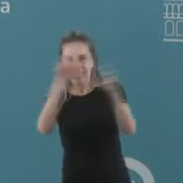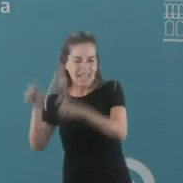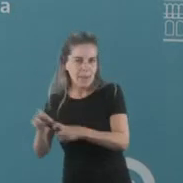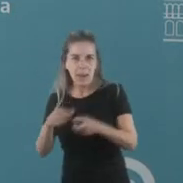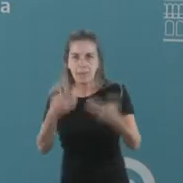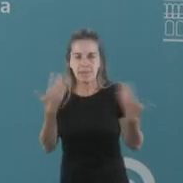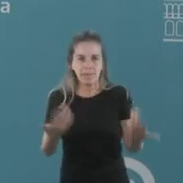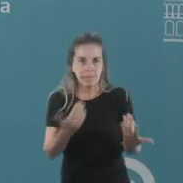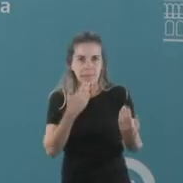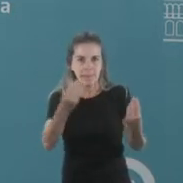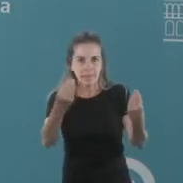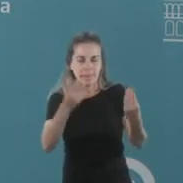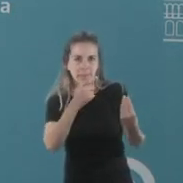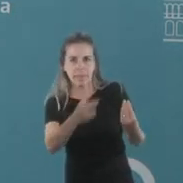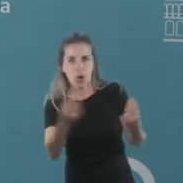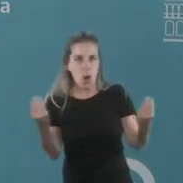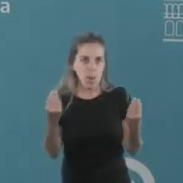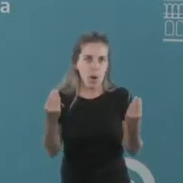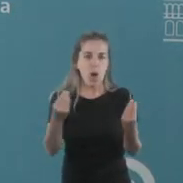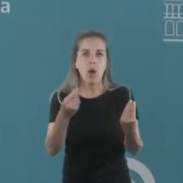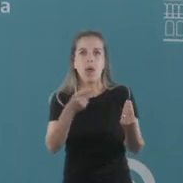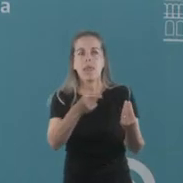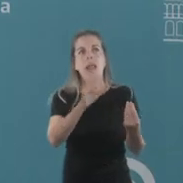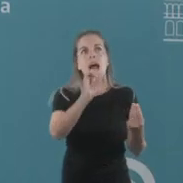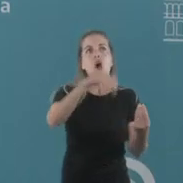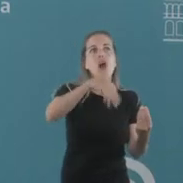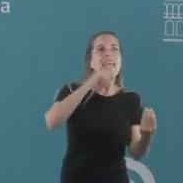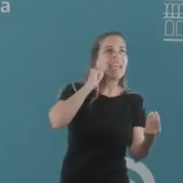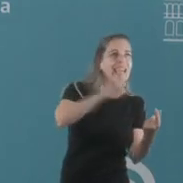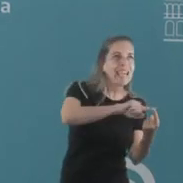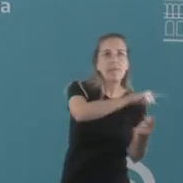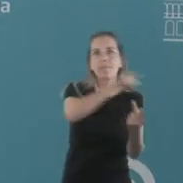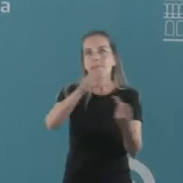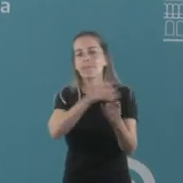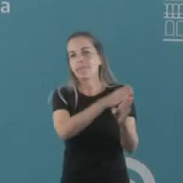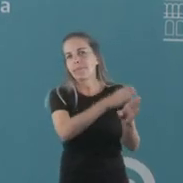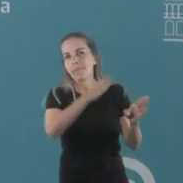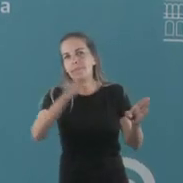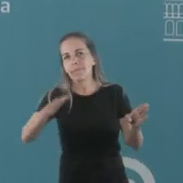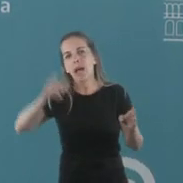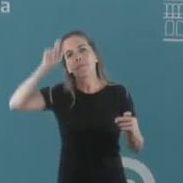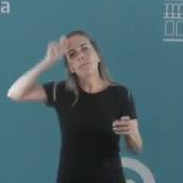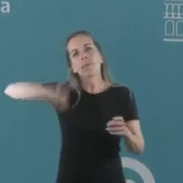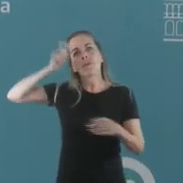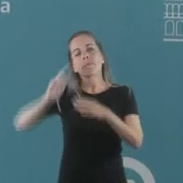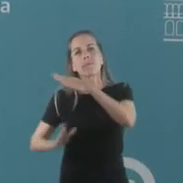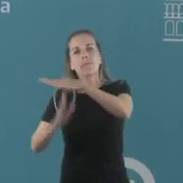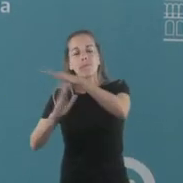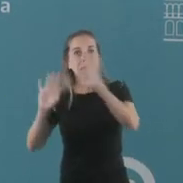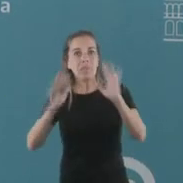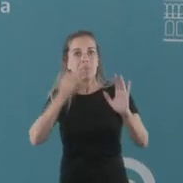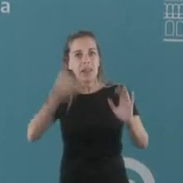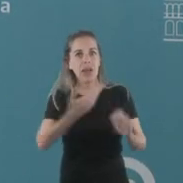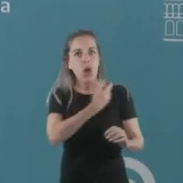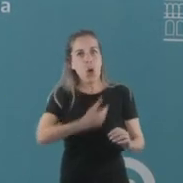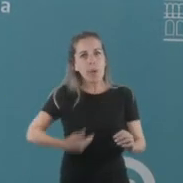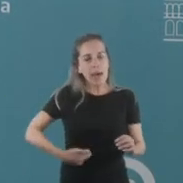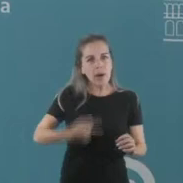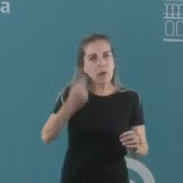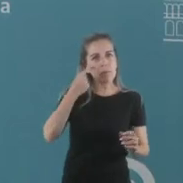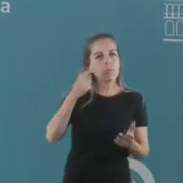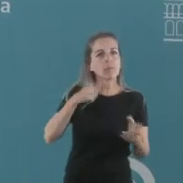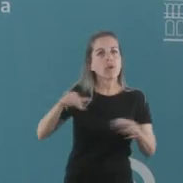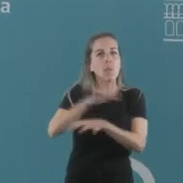Suprema no sé cómo llegamos, ¿no? Digamos, de una ONG a la Corte Suprema. La verdad es que el gobierno no tiene ninguna queja formal de ningún país, no solo